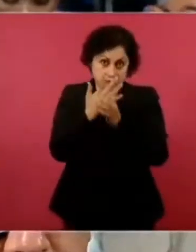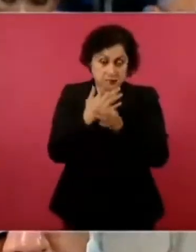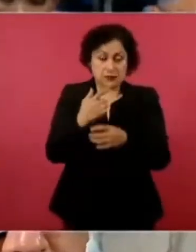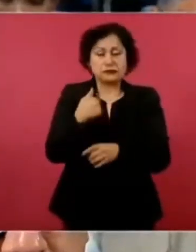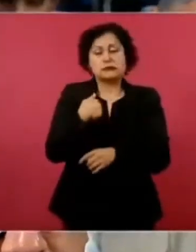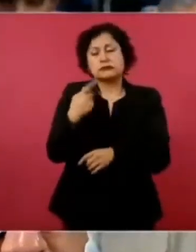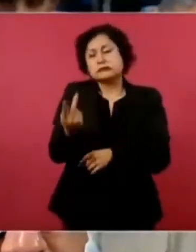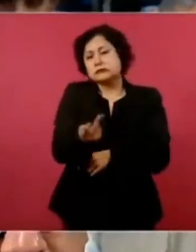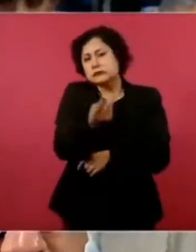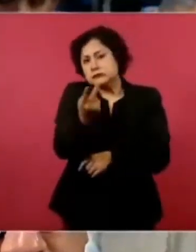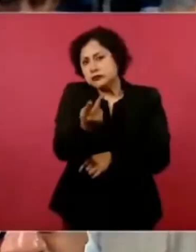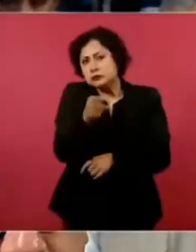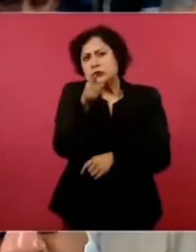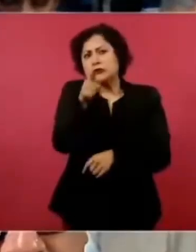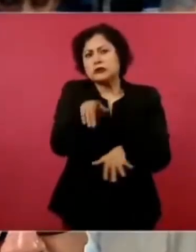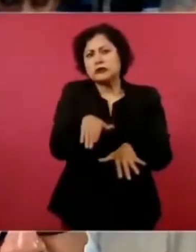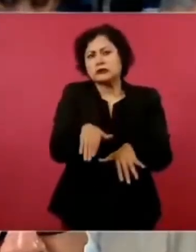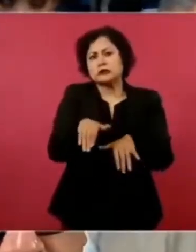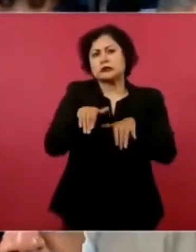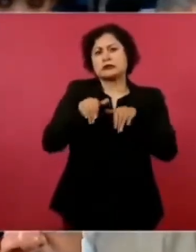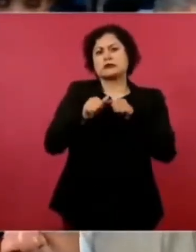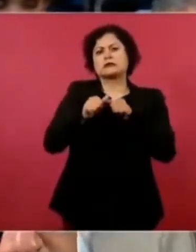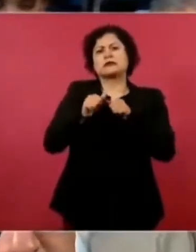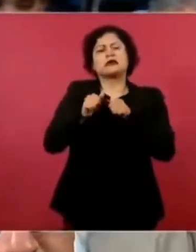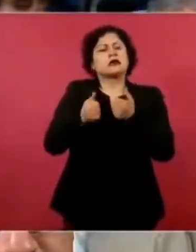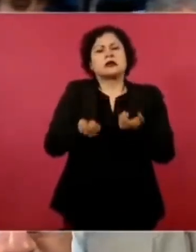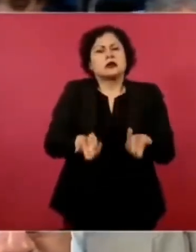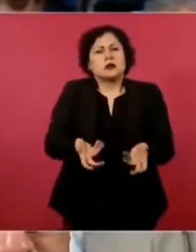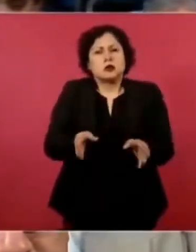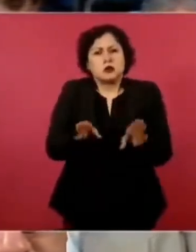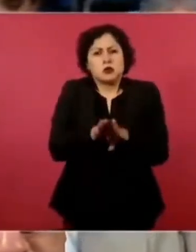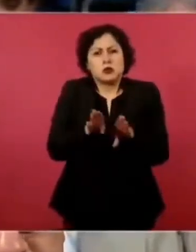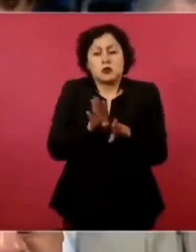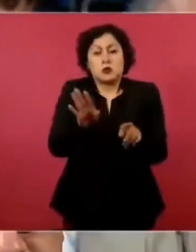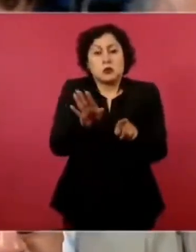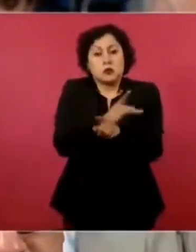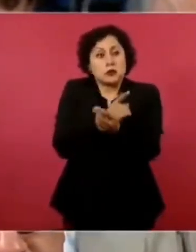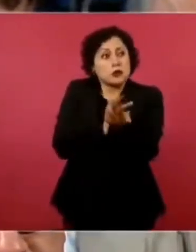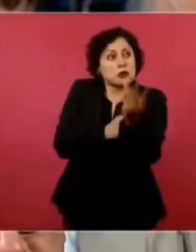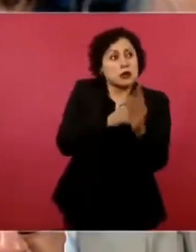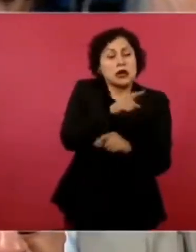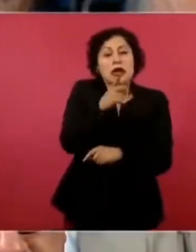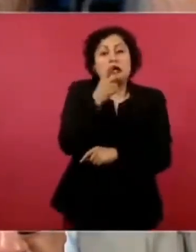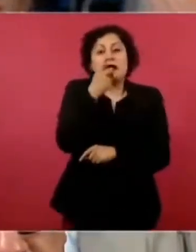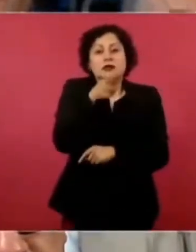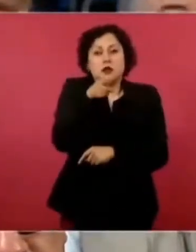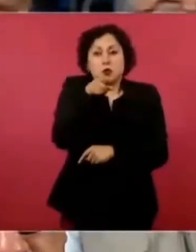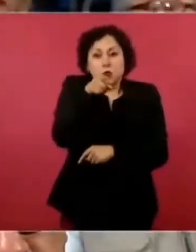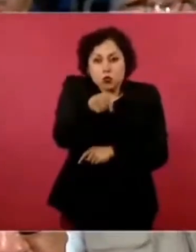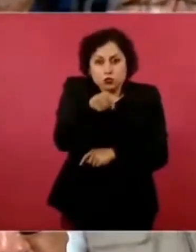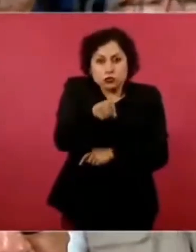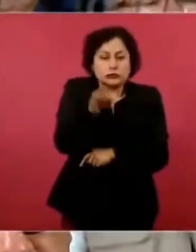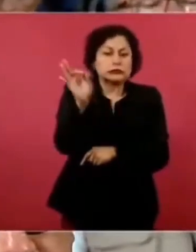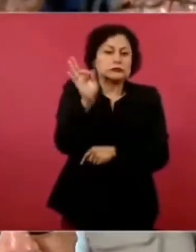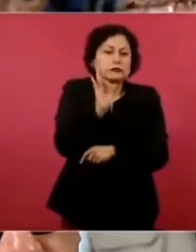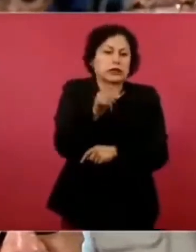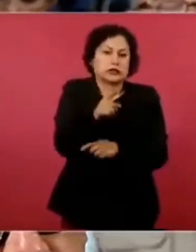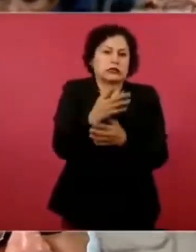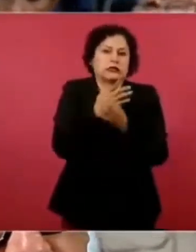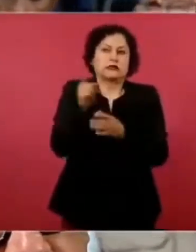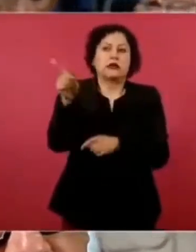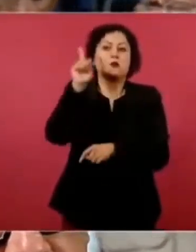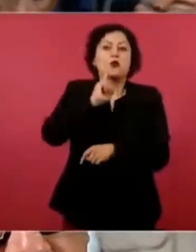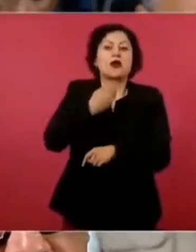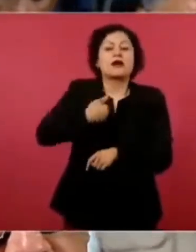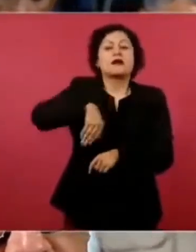punto va a ser este retiro, sobre todo por las declaraciones en torno a que va a acudir al llamado de la presidenta en cuanto entre en funciones,